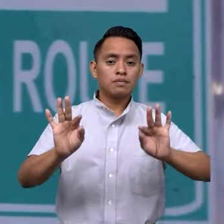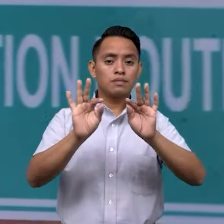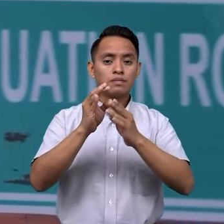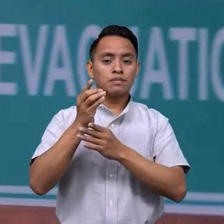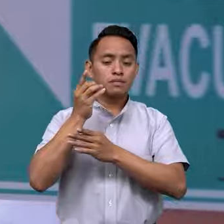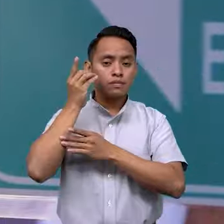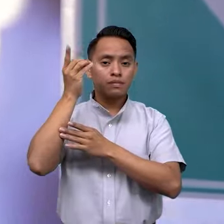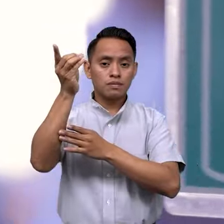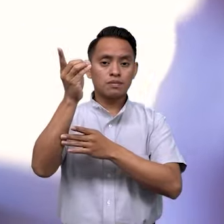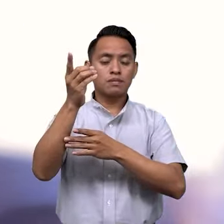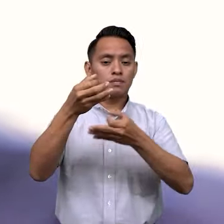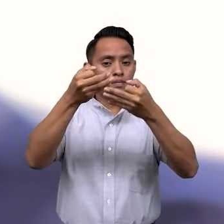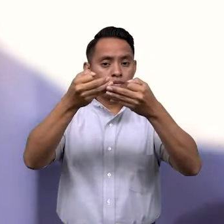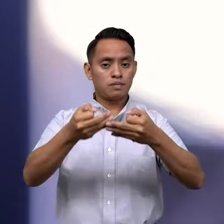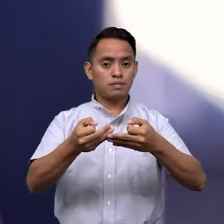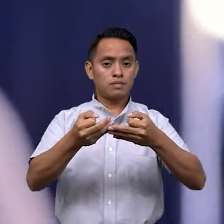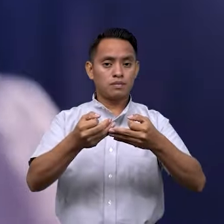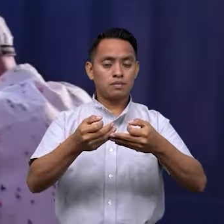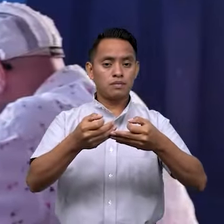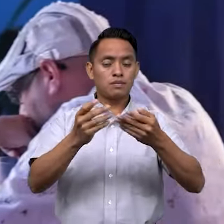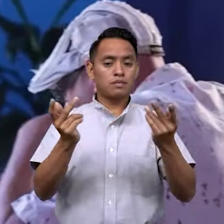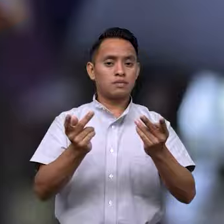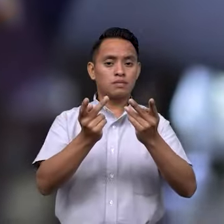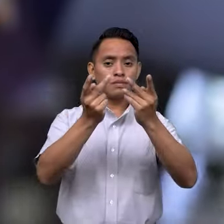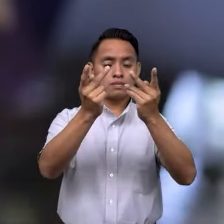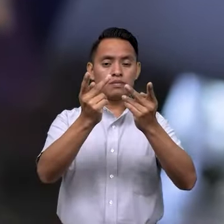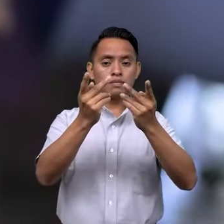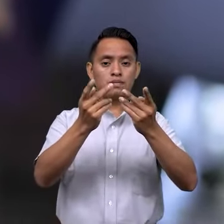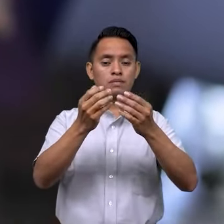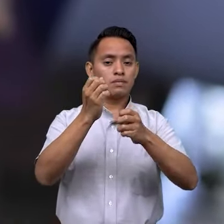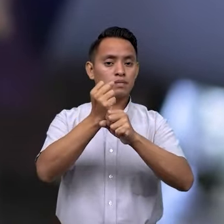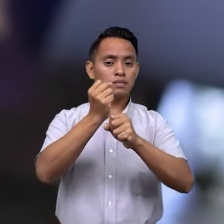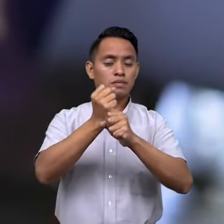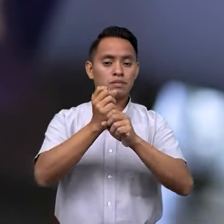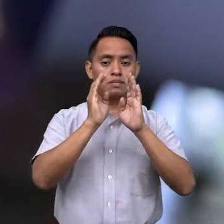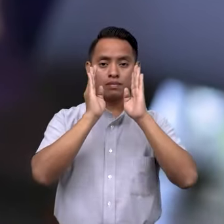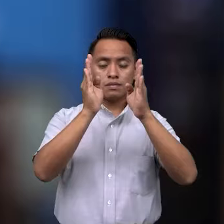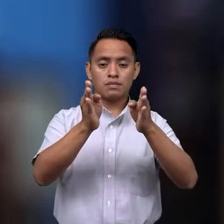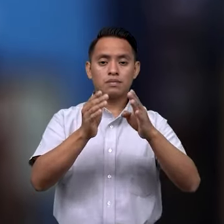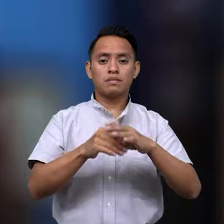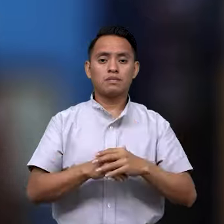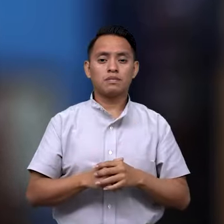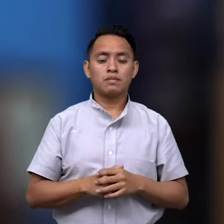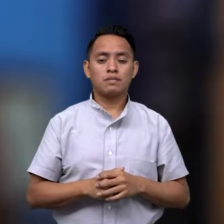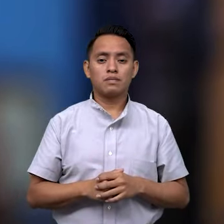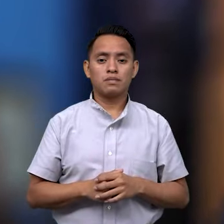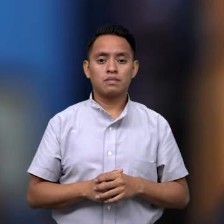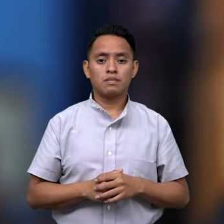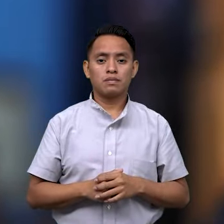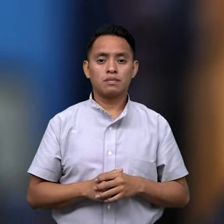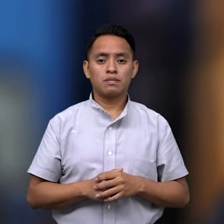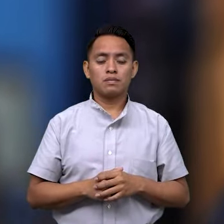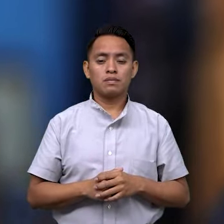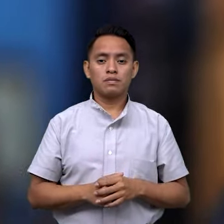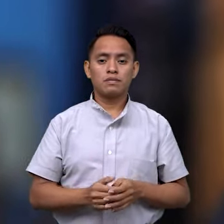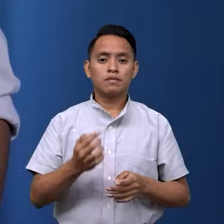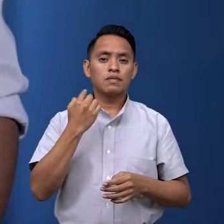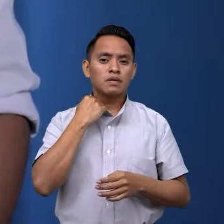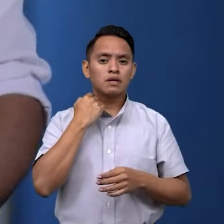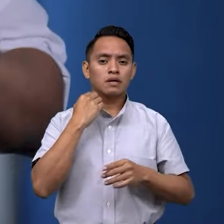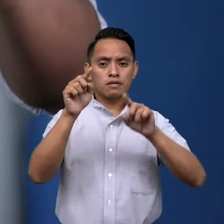el desarrollo sostenible en la calidad de vida y el servicio. Pues, si se fija, pues nosotros tenemos rotulado